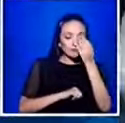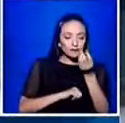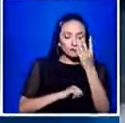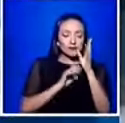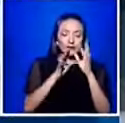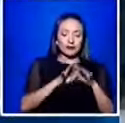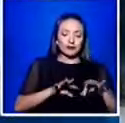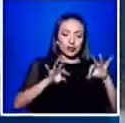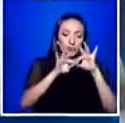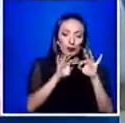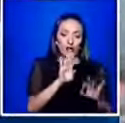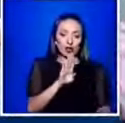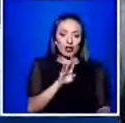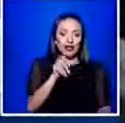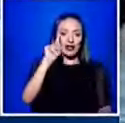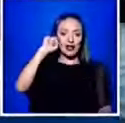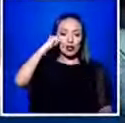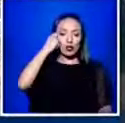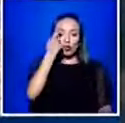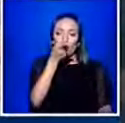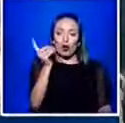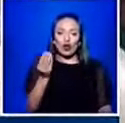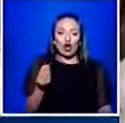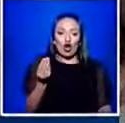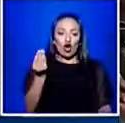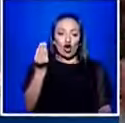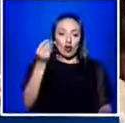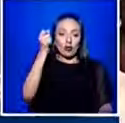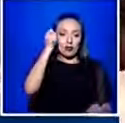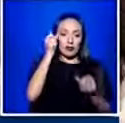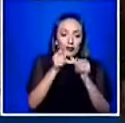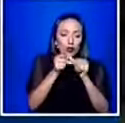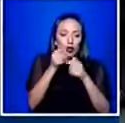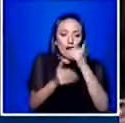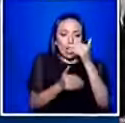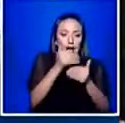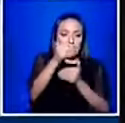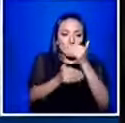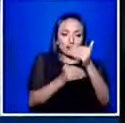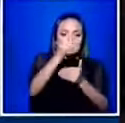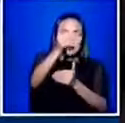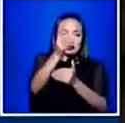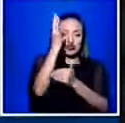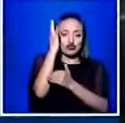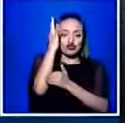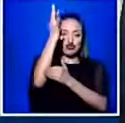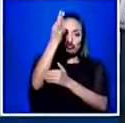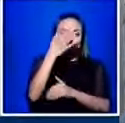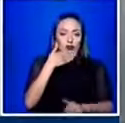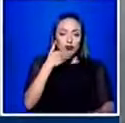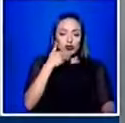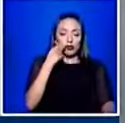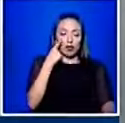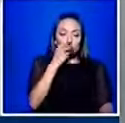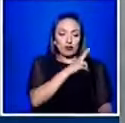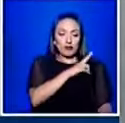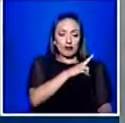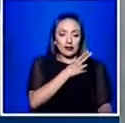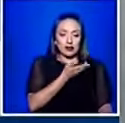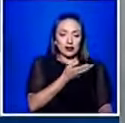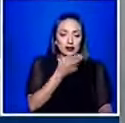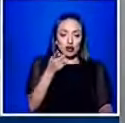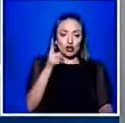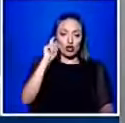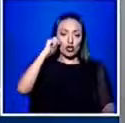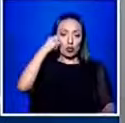muy importante porque es un recuerdo para los chicos, porque avanzan hacia la universidad, pero tienen este recuerdo